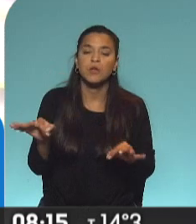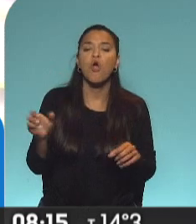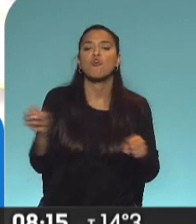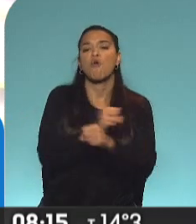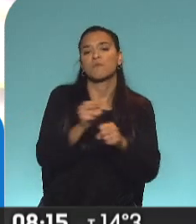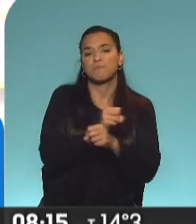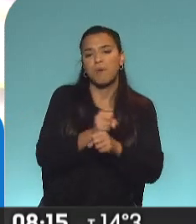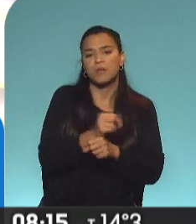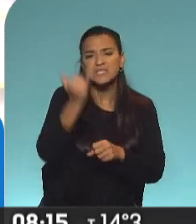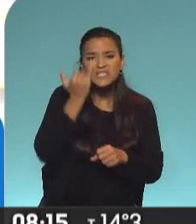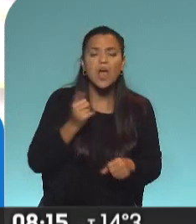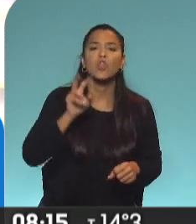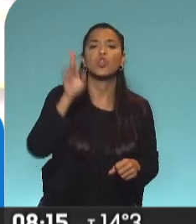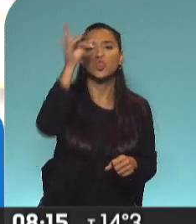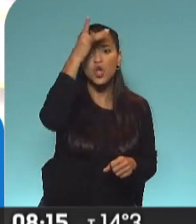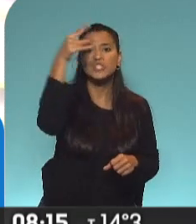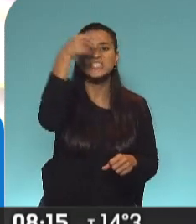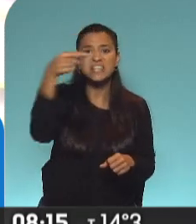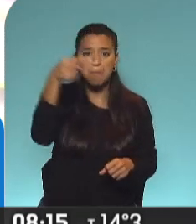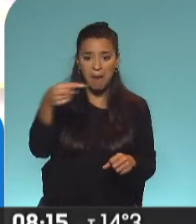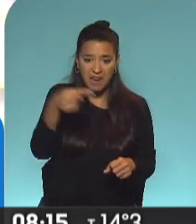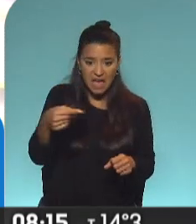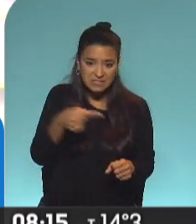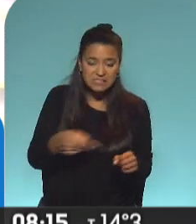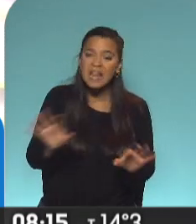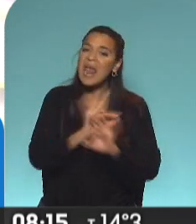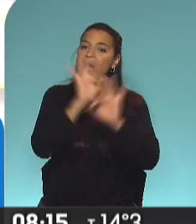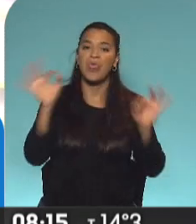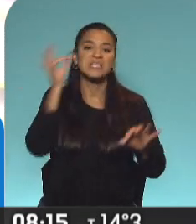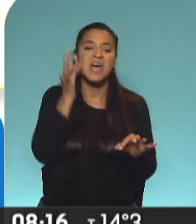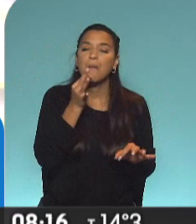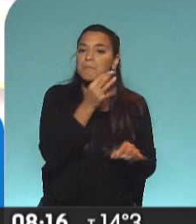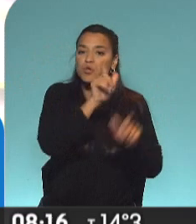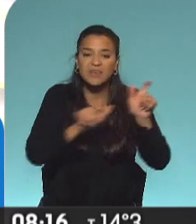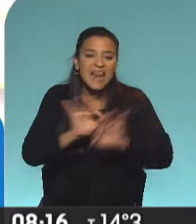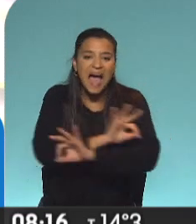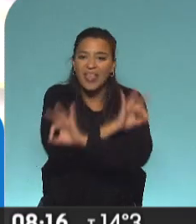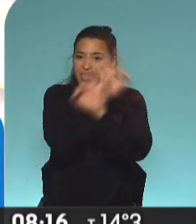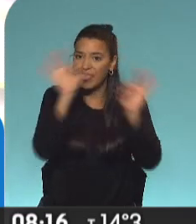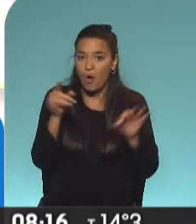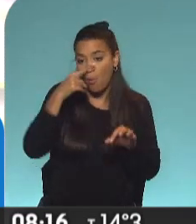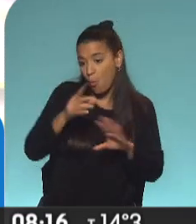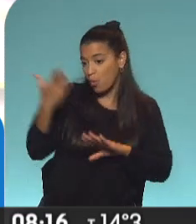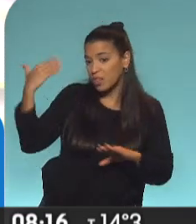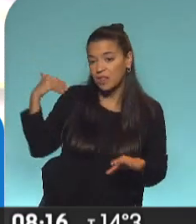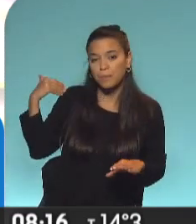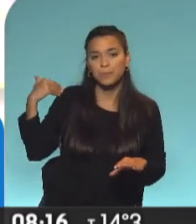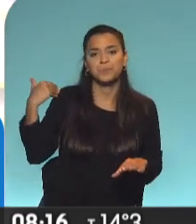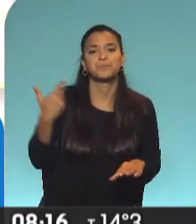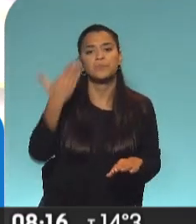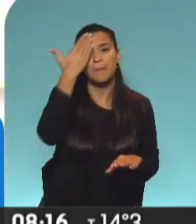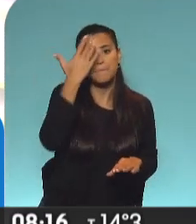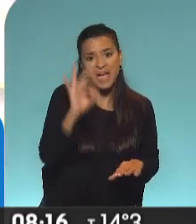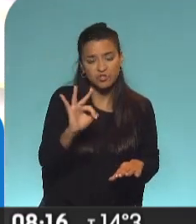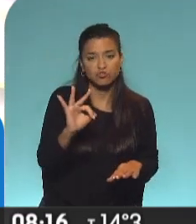confirmó que habían pasado 12 semanas sin ningún caso de sarampión. El último caso que tuvimos fue en